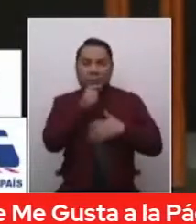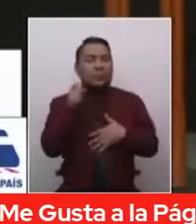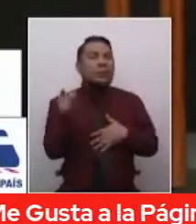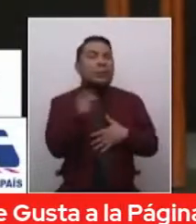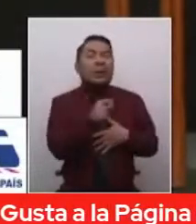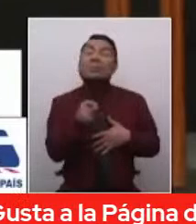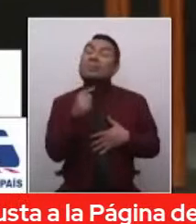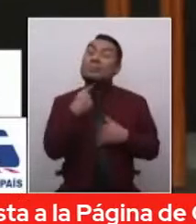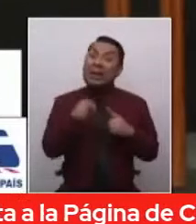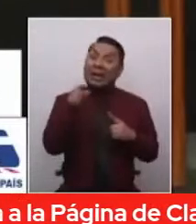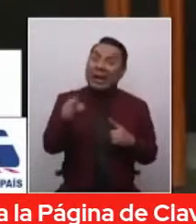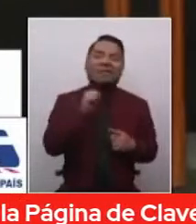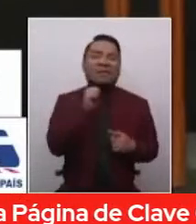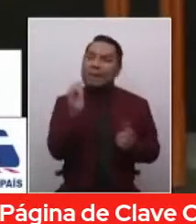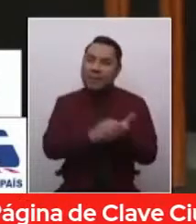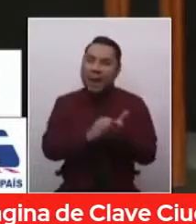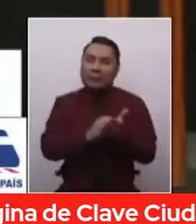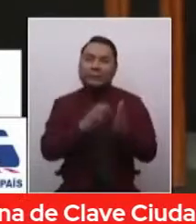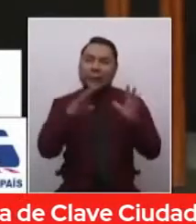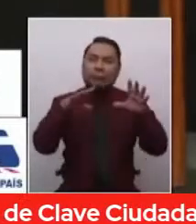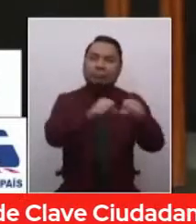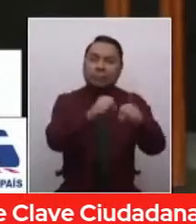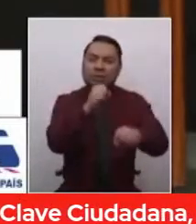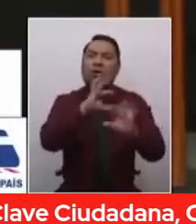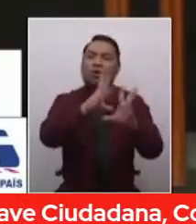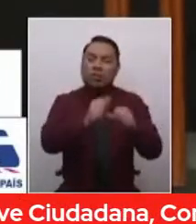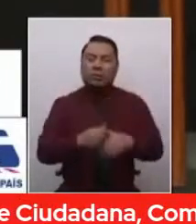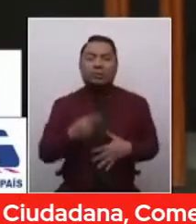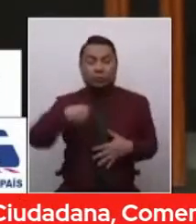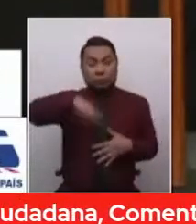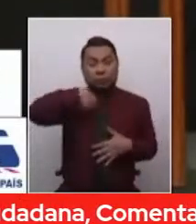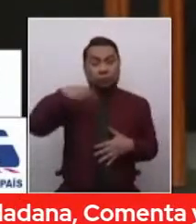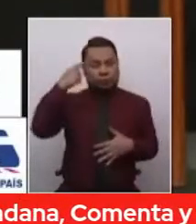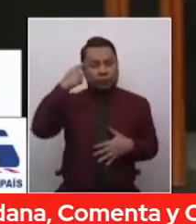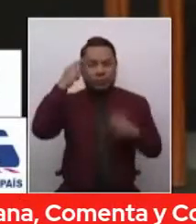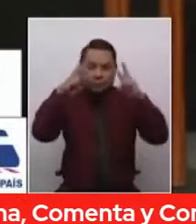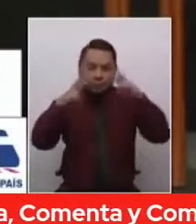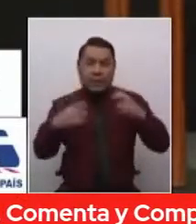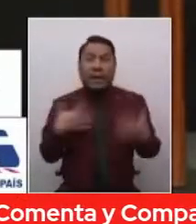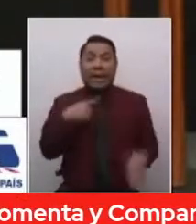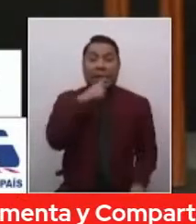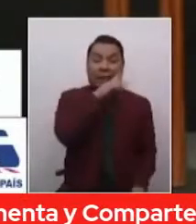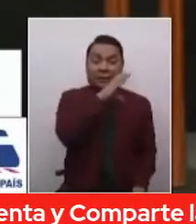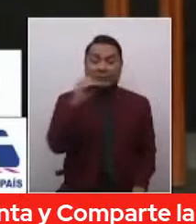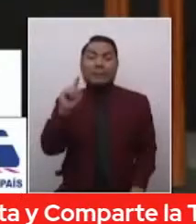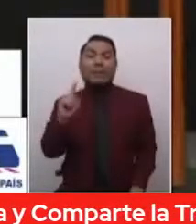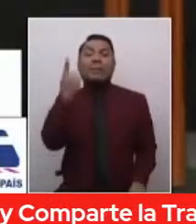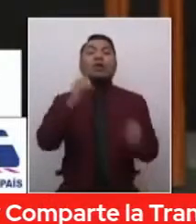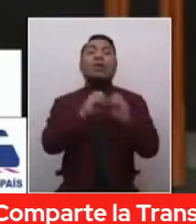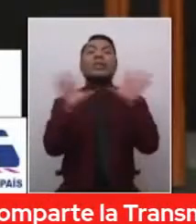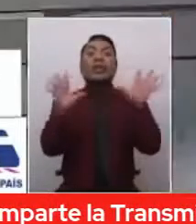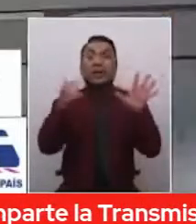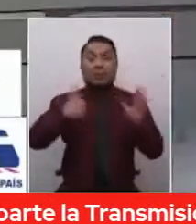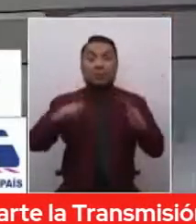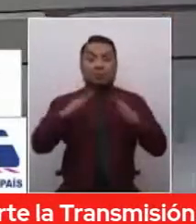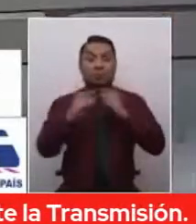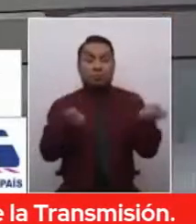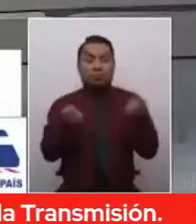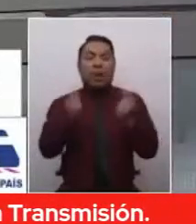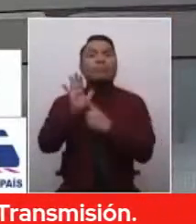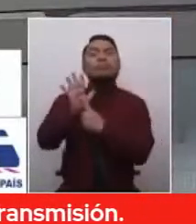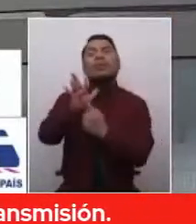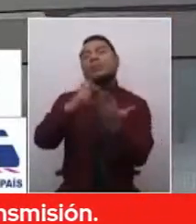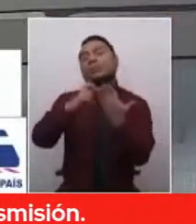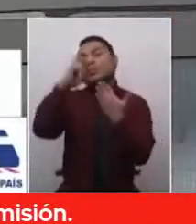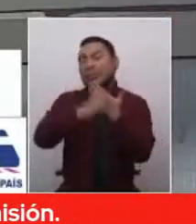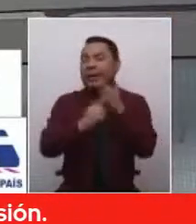delincuencia. Hemos hecho un análisis real y en los 100 primeros días de nuestro gobierno municipal presentaremos un